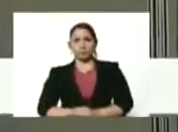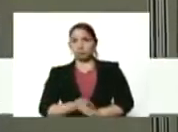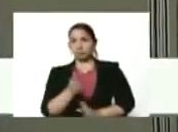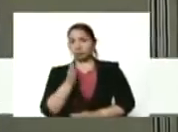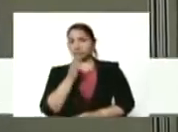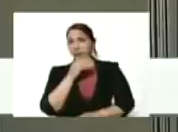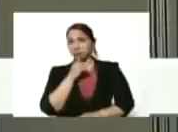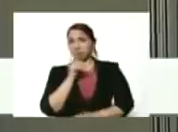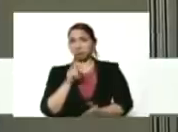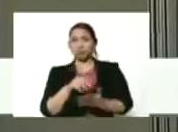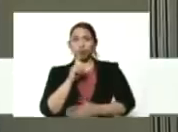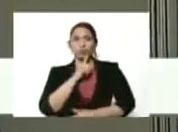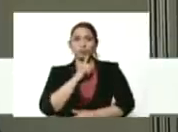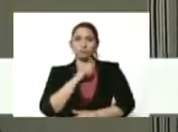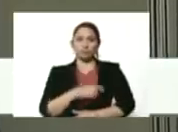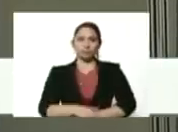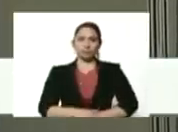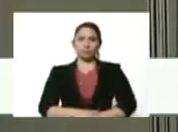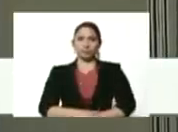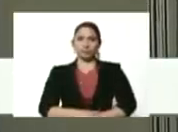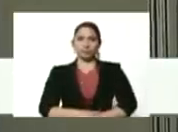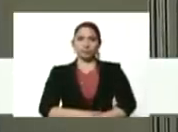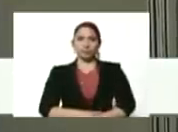todavía, pero es nombre, Jorge Rodríguez.